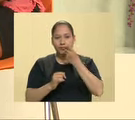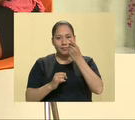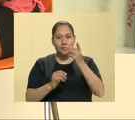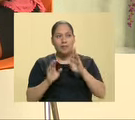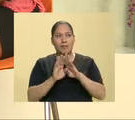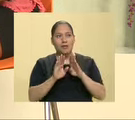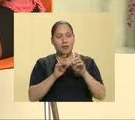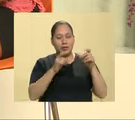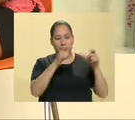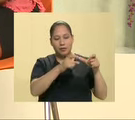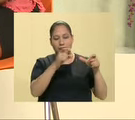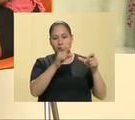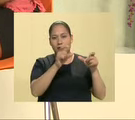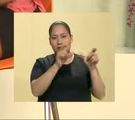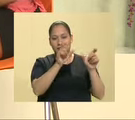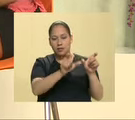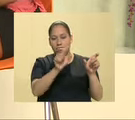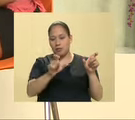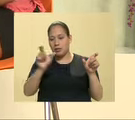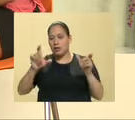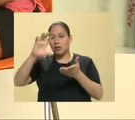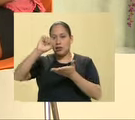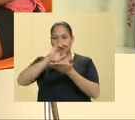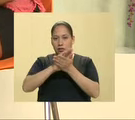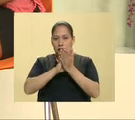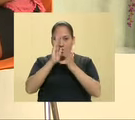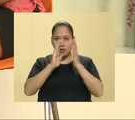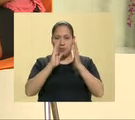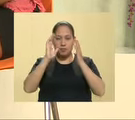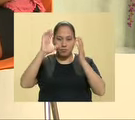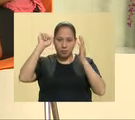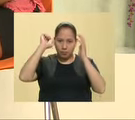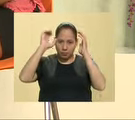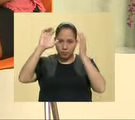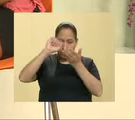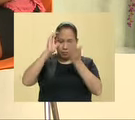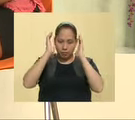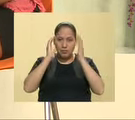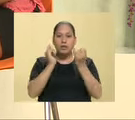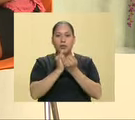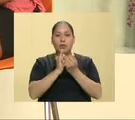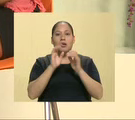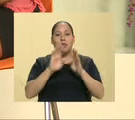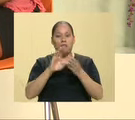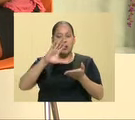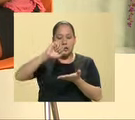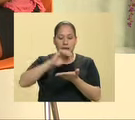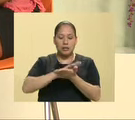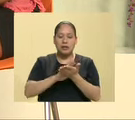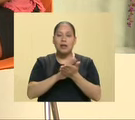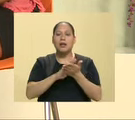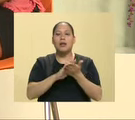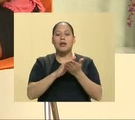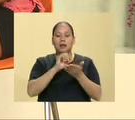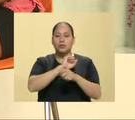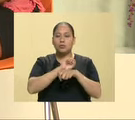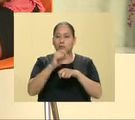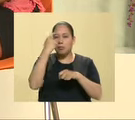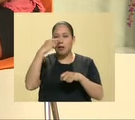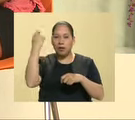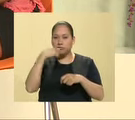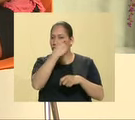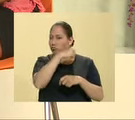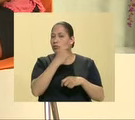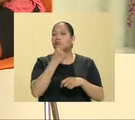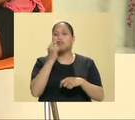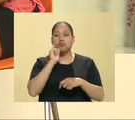gama de, de kits, de L'Oréal Kids, también incluye cremas para peinar, que son muy útiles para